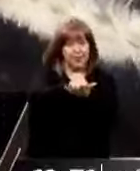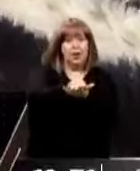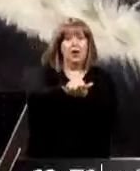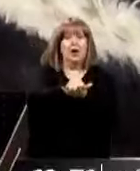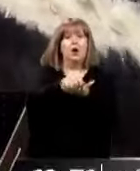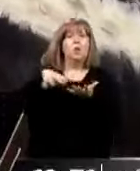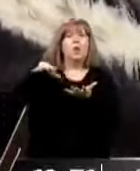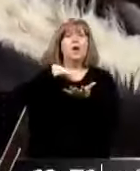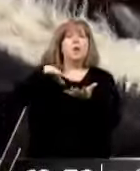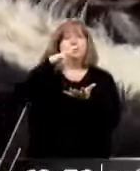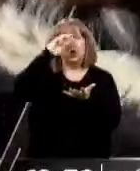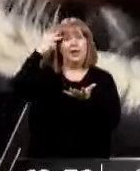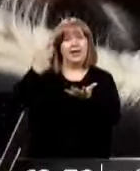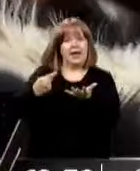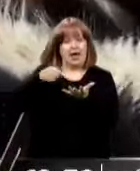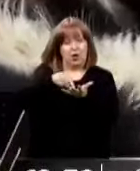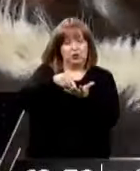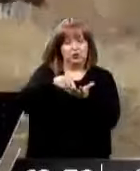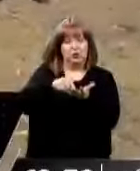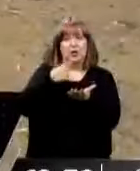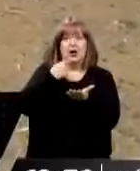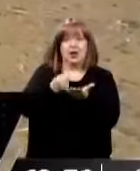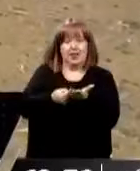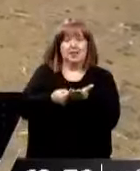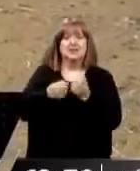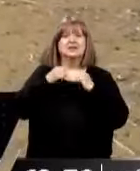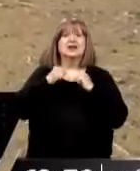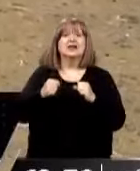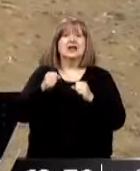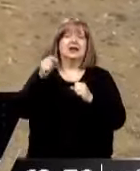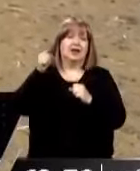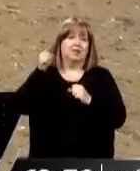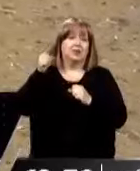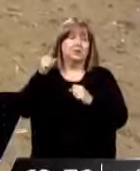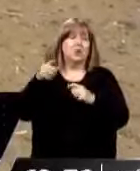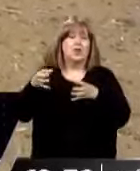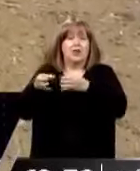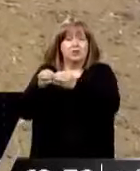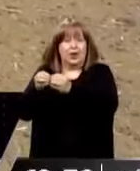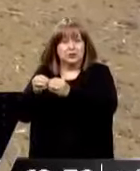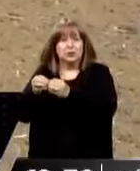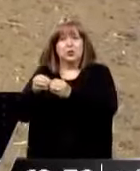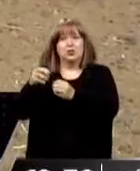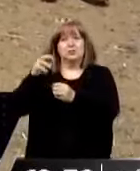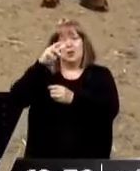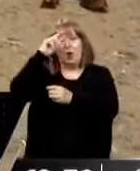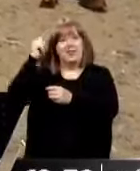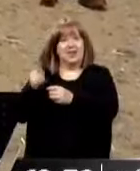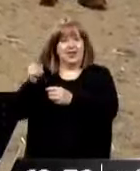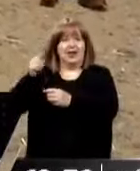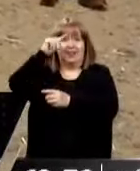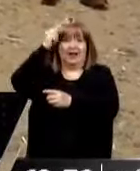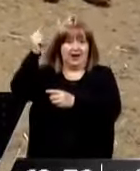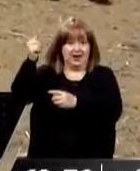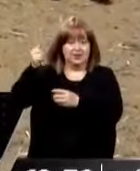por pueblos originarios, la que invoca la Secretaría de Asuntos Indígenas de la Nación para este reconocimiento. Bueno, y nos ha llevado